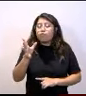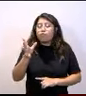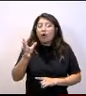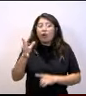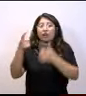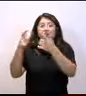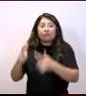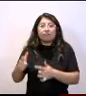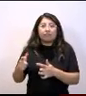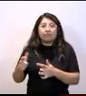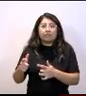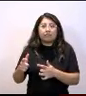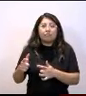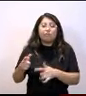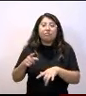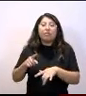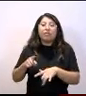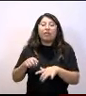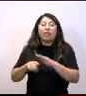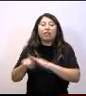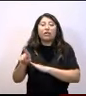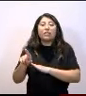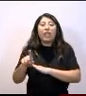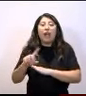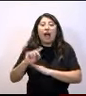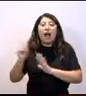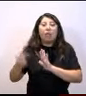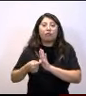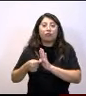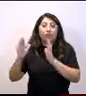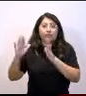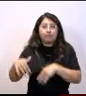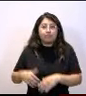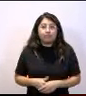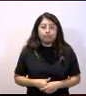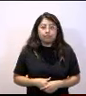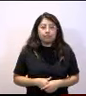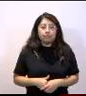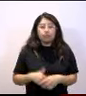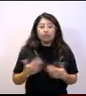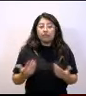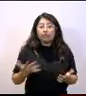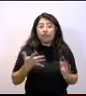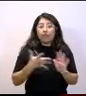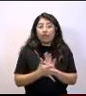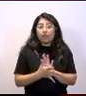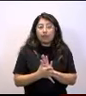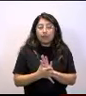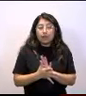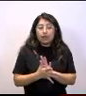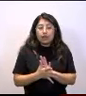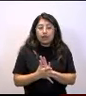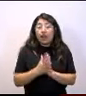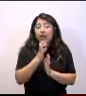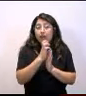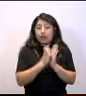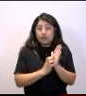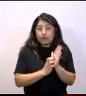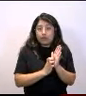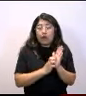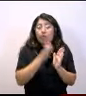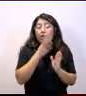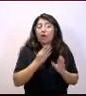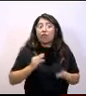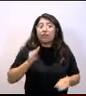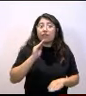falta de progresividad absoluta. En cualquier caso, supondrá sí o sí una rebaja en la